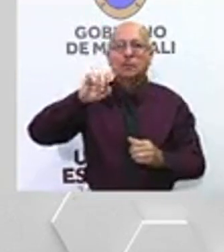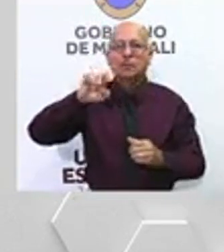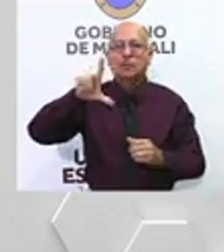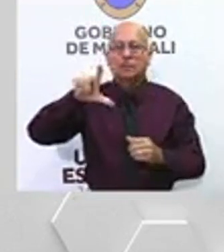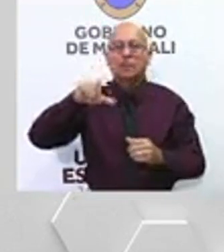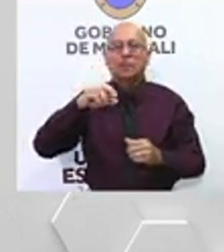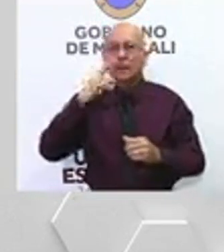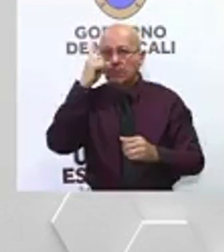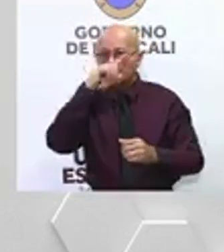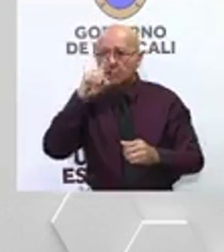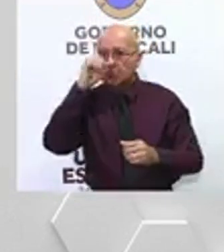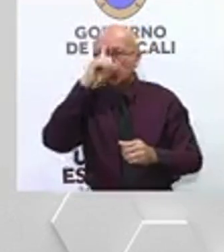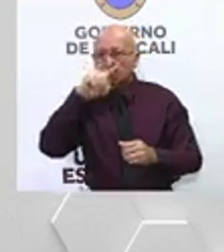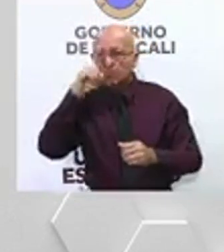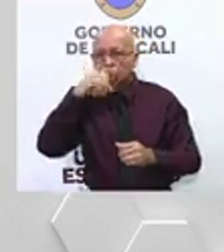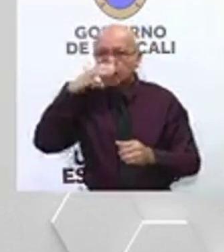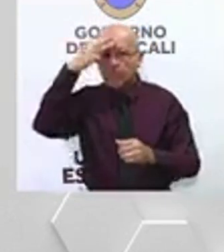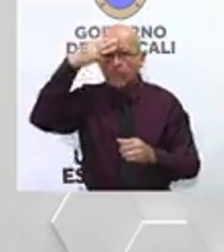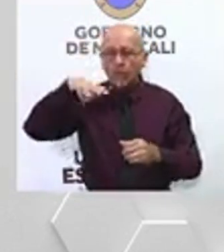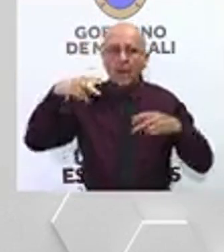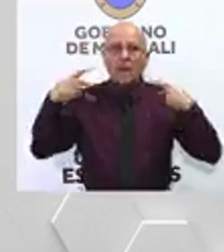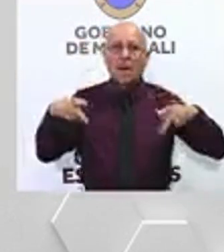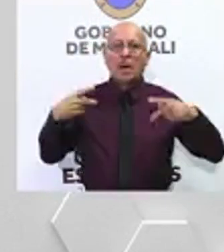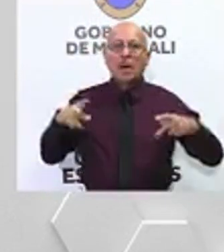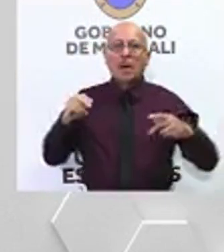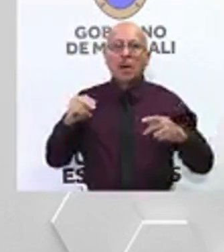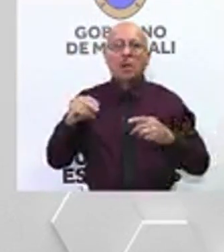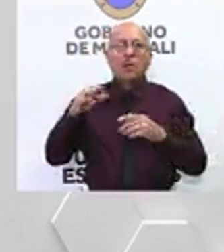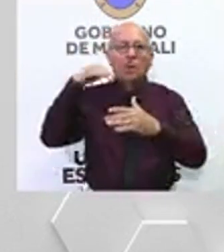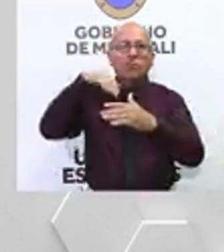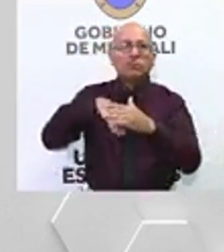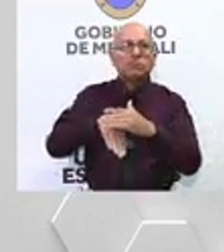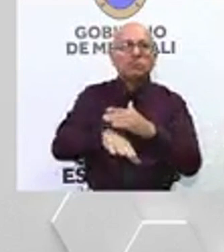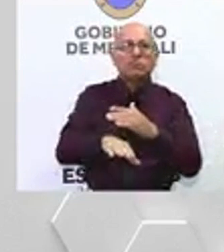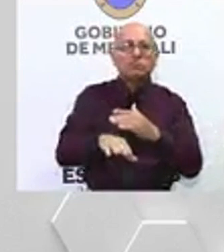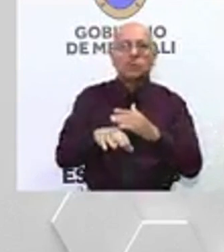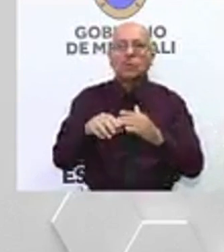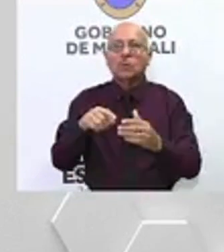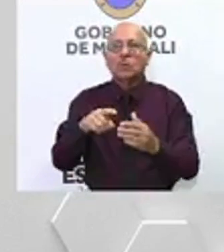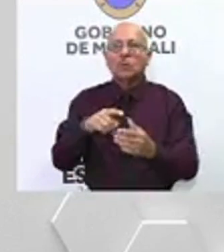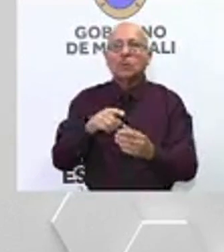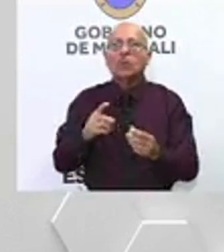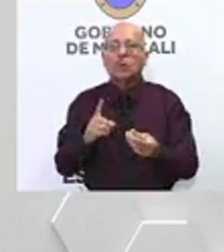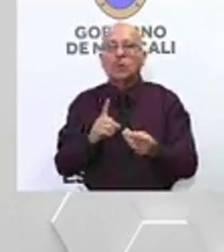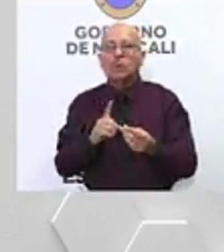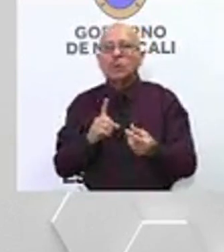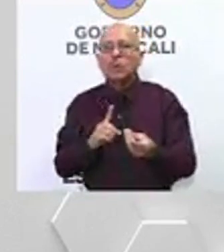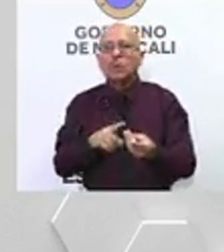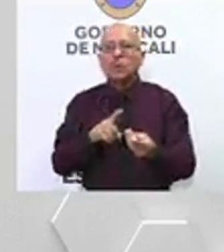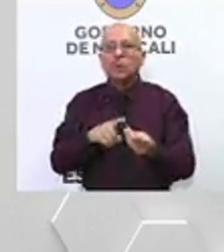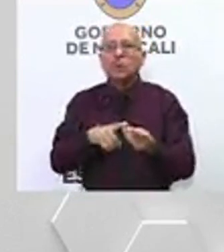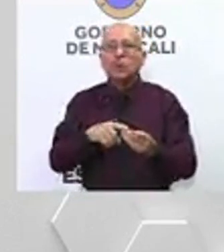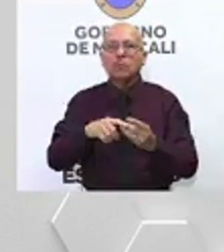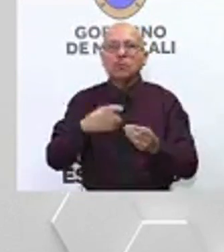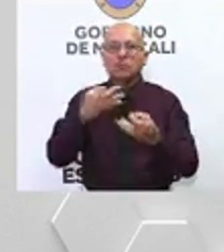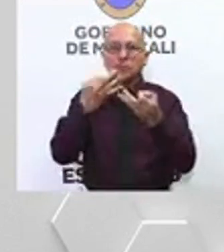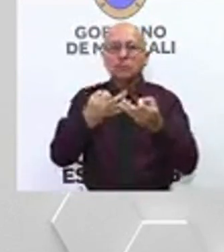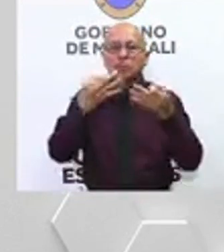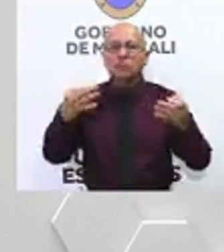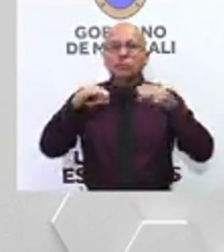a la población de Mexicali, primeramente, que no ingresen a las zonas agrestes de los desiertos del